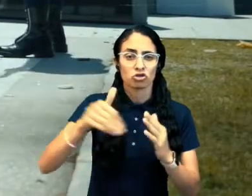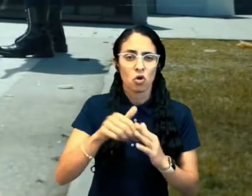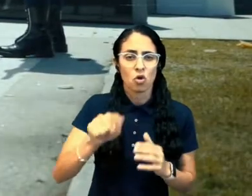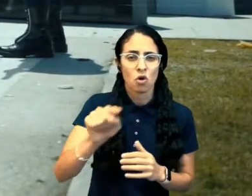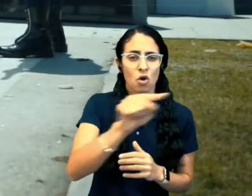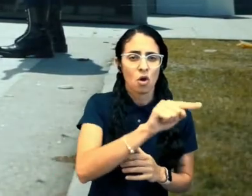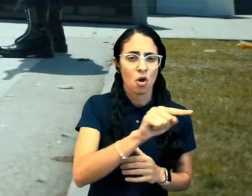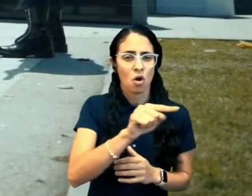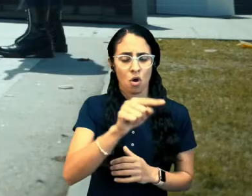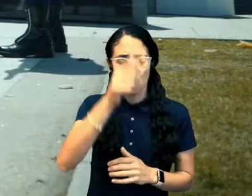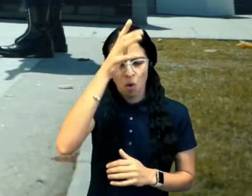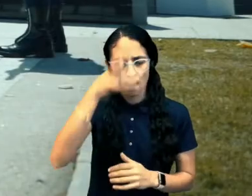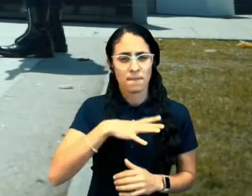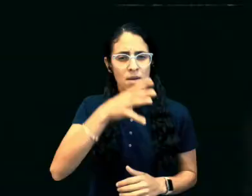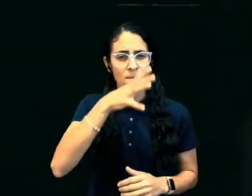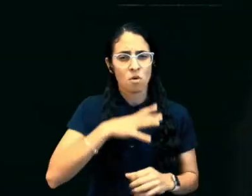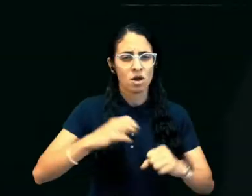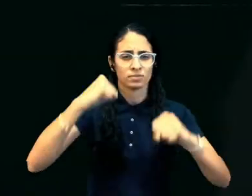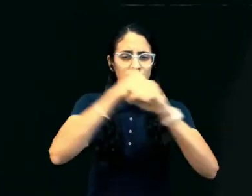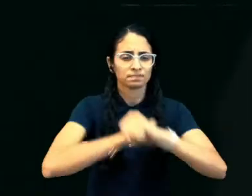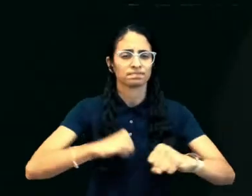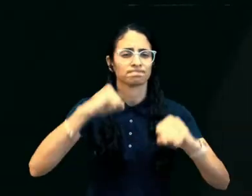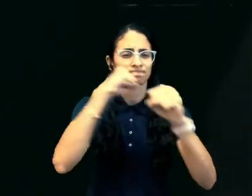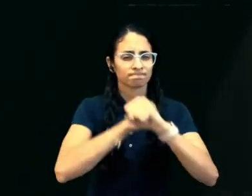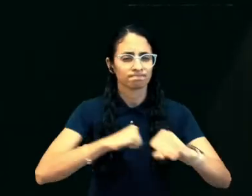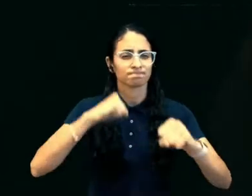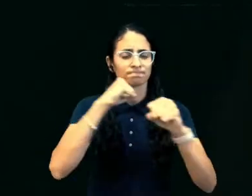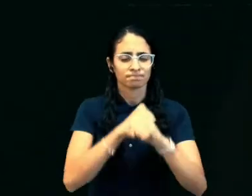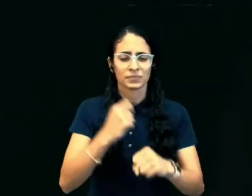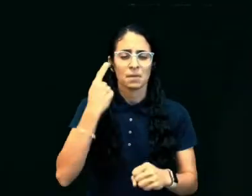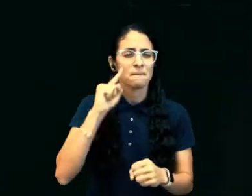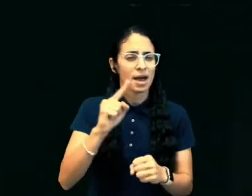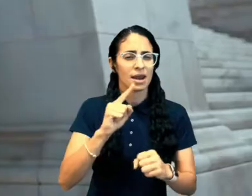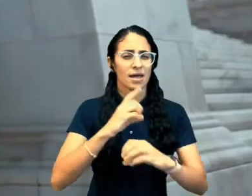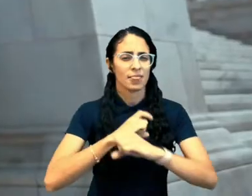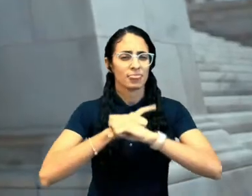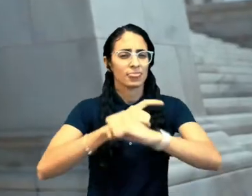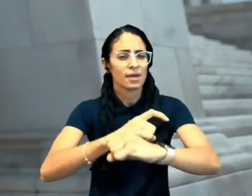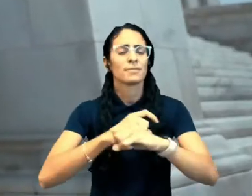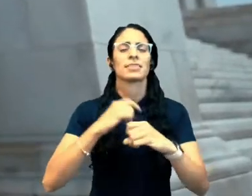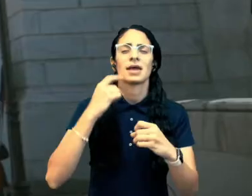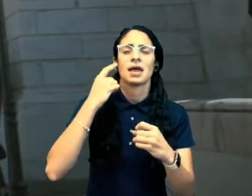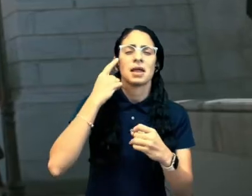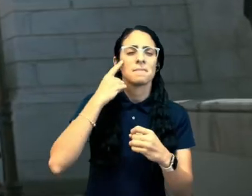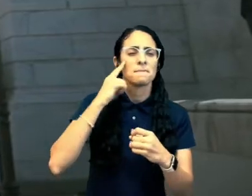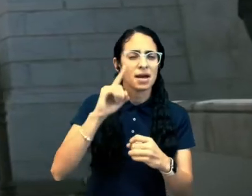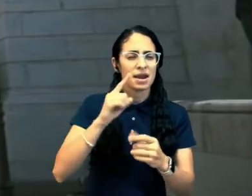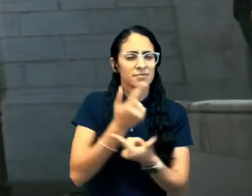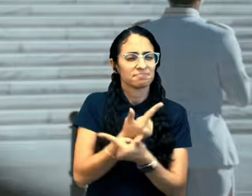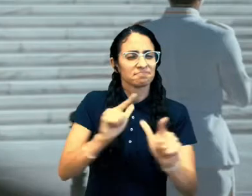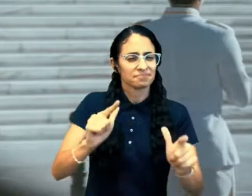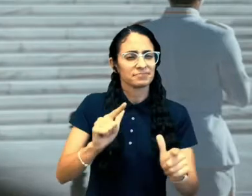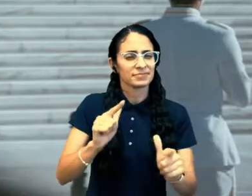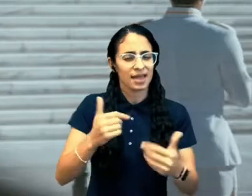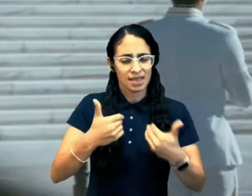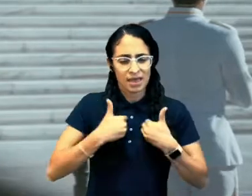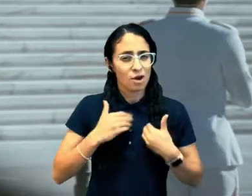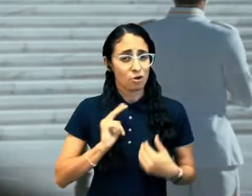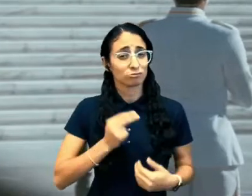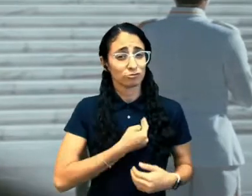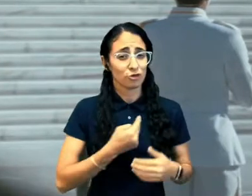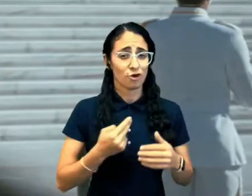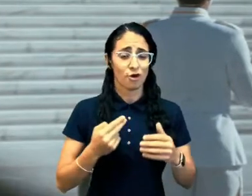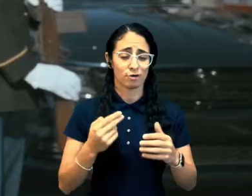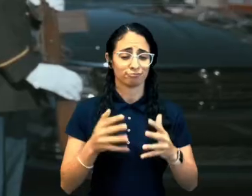de aquellos hombres y mujeres que lucharon y hasta dieron sus vidas para defender esos derechos y libertades que tenemos como